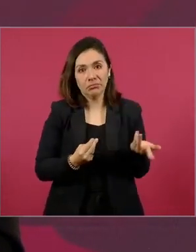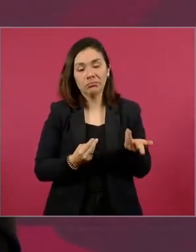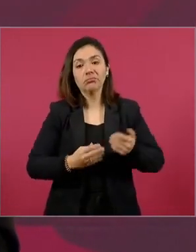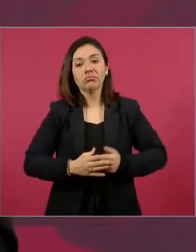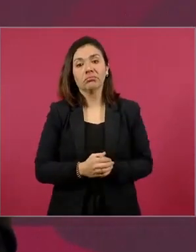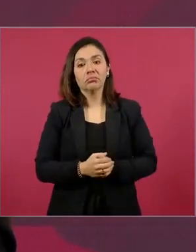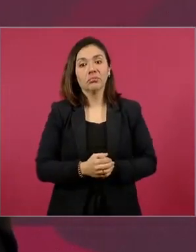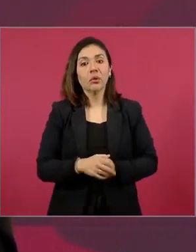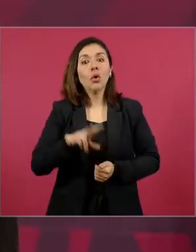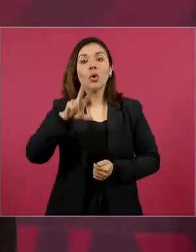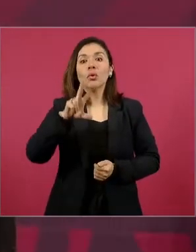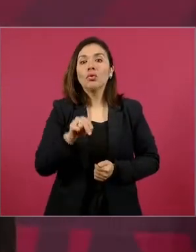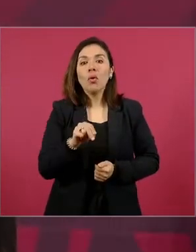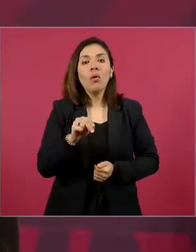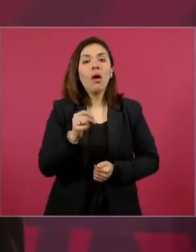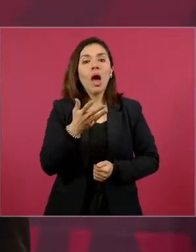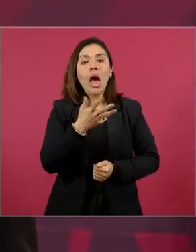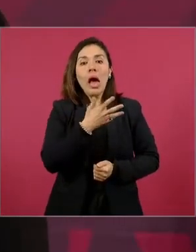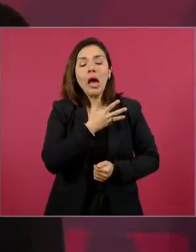que no haya